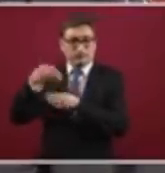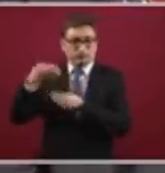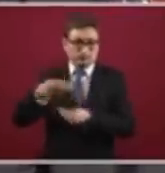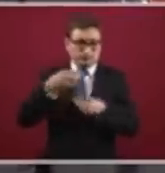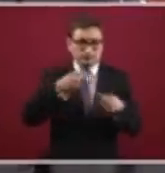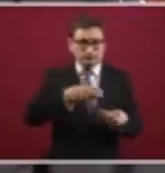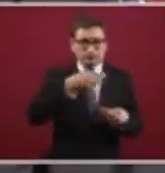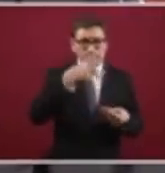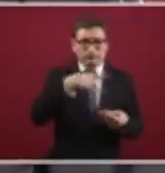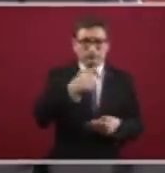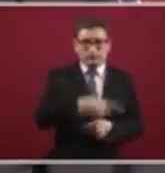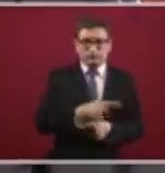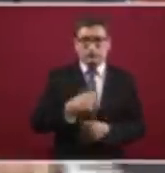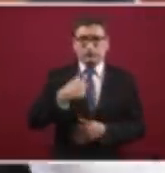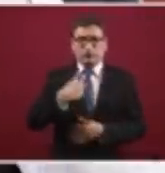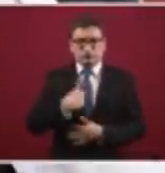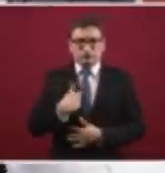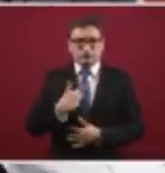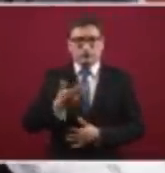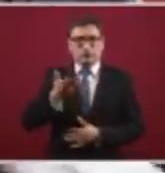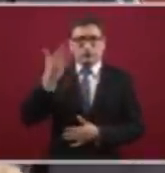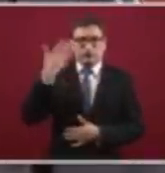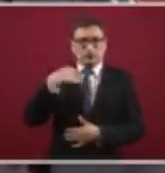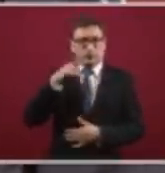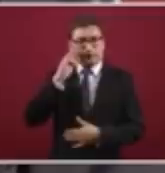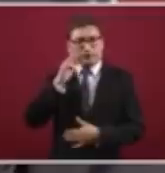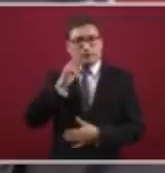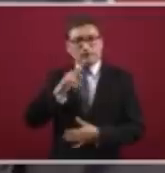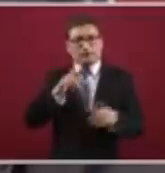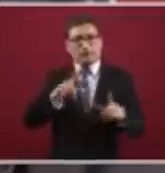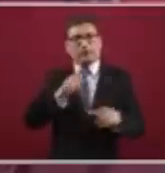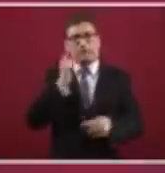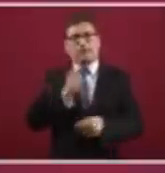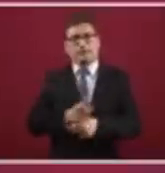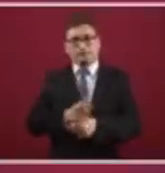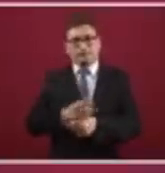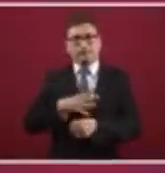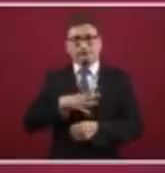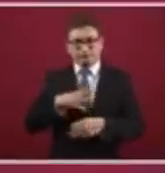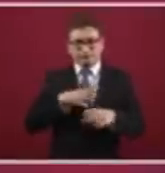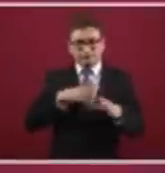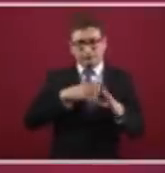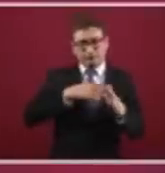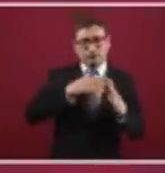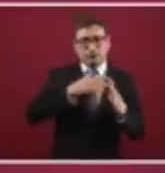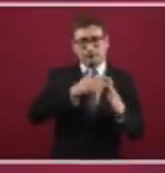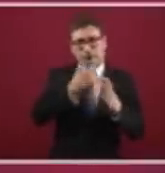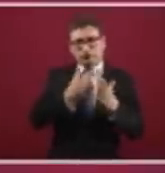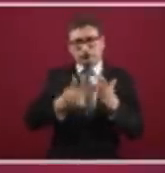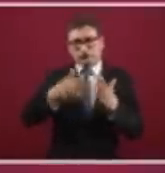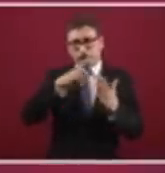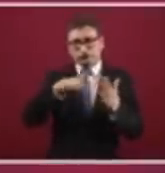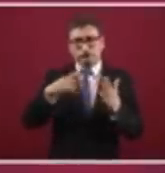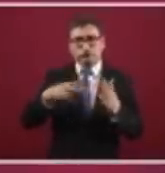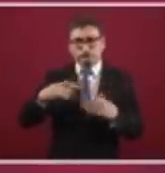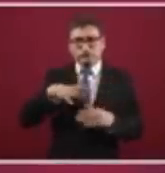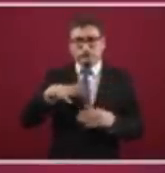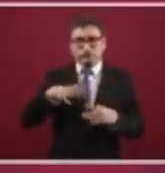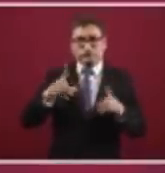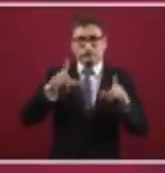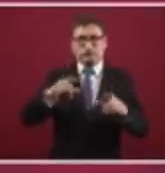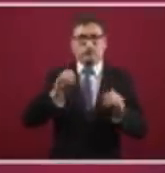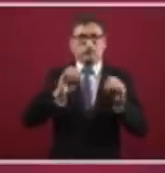yo encontré ese el retrato pero avanza y lo tengo en la